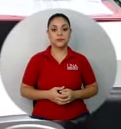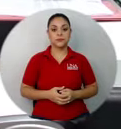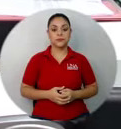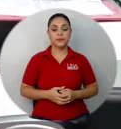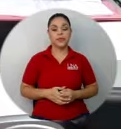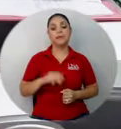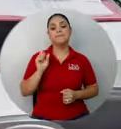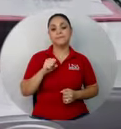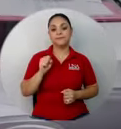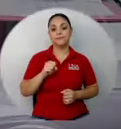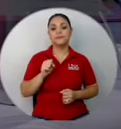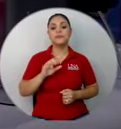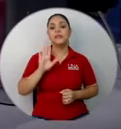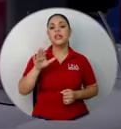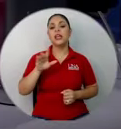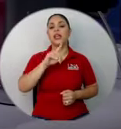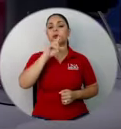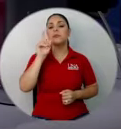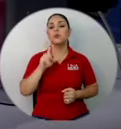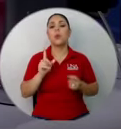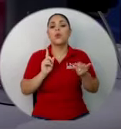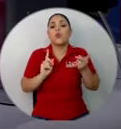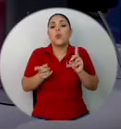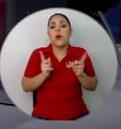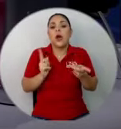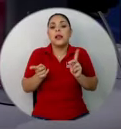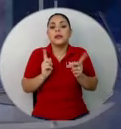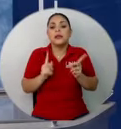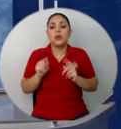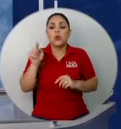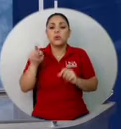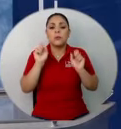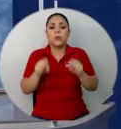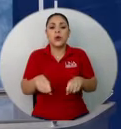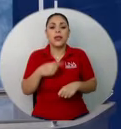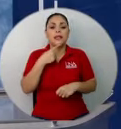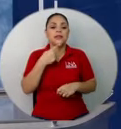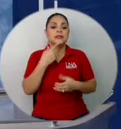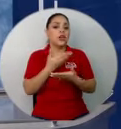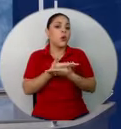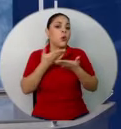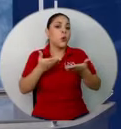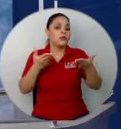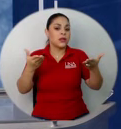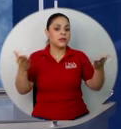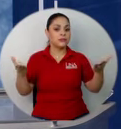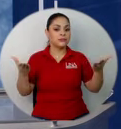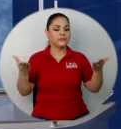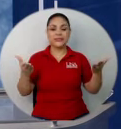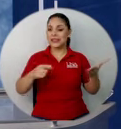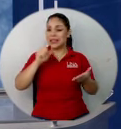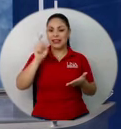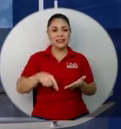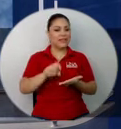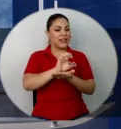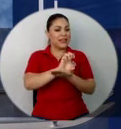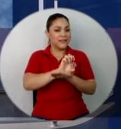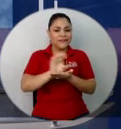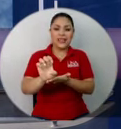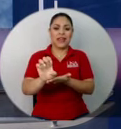Sí, ¿y cuáles podría usted decir que son esas cosas que en definitiva se deben evitar a